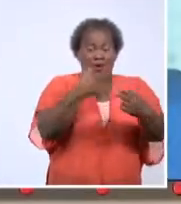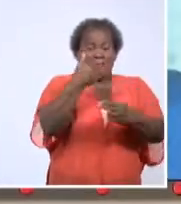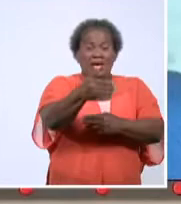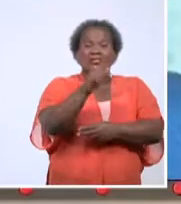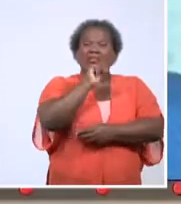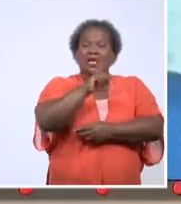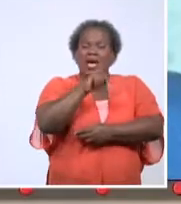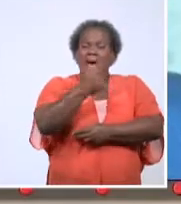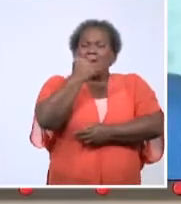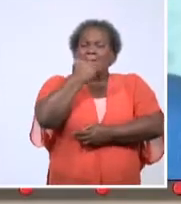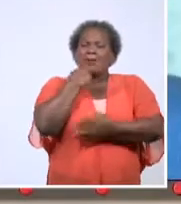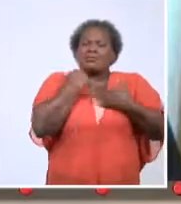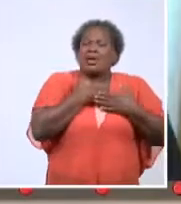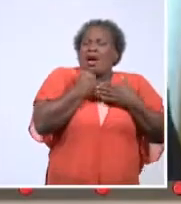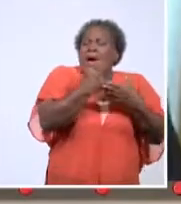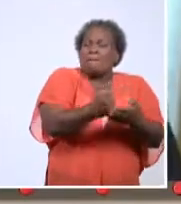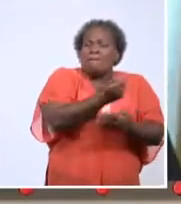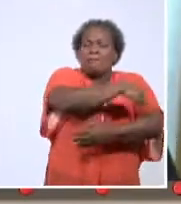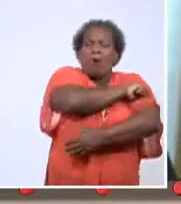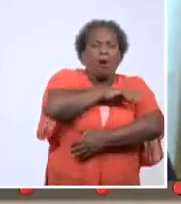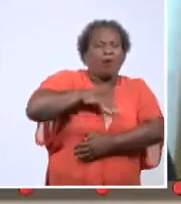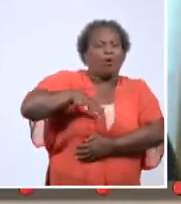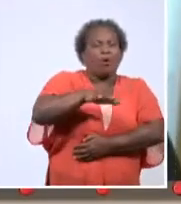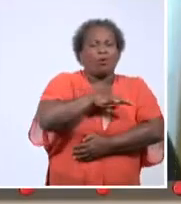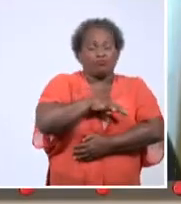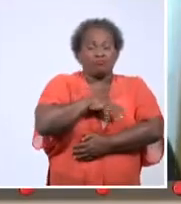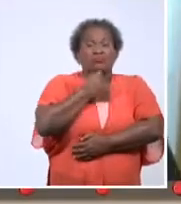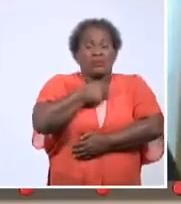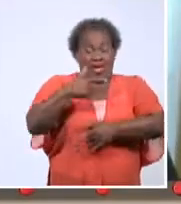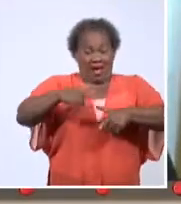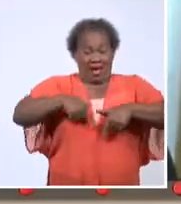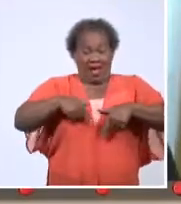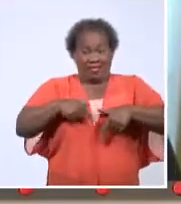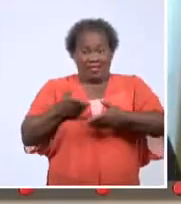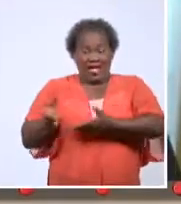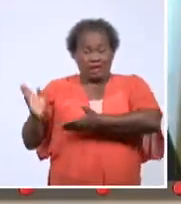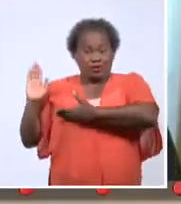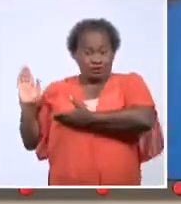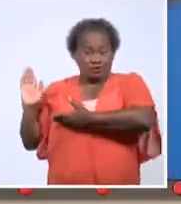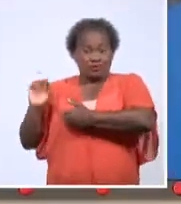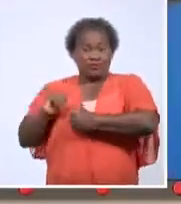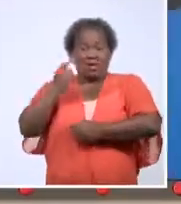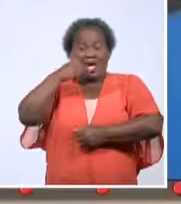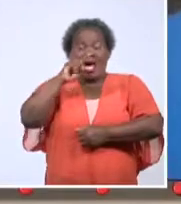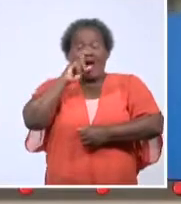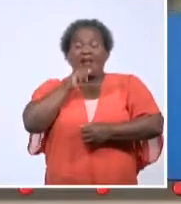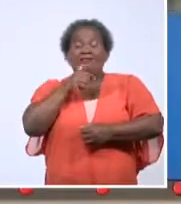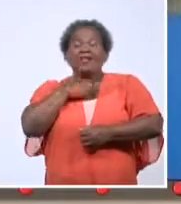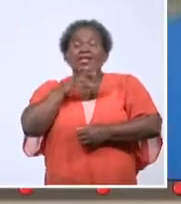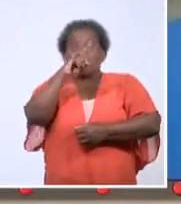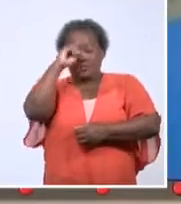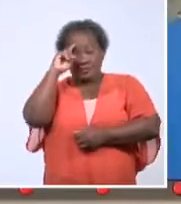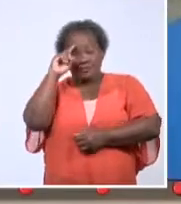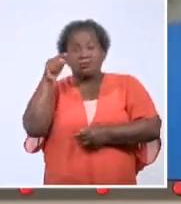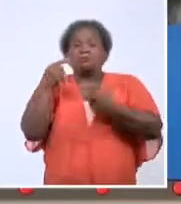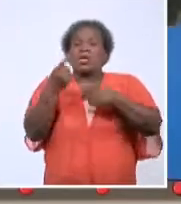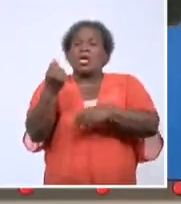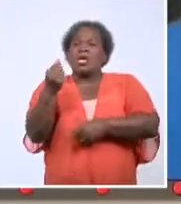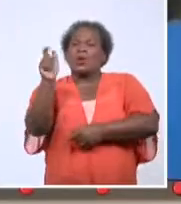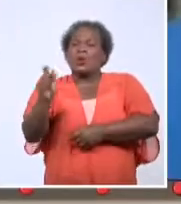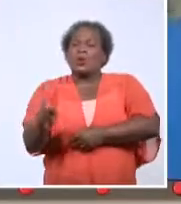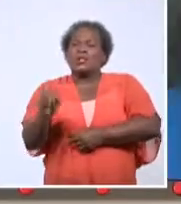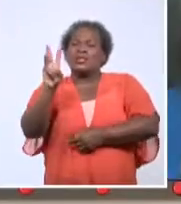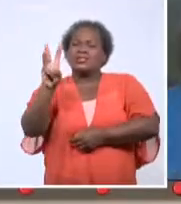con más respaldo popular en Ecuador. Su candidato a presidente es Andrés Arauz, un economista de 35 años, quien